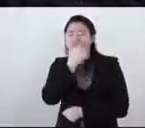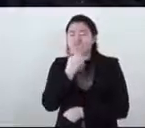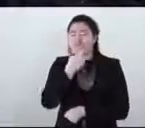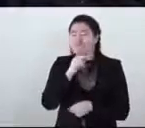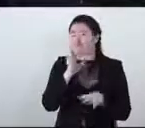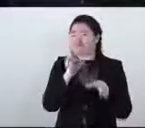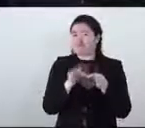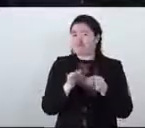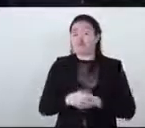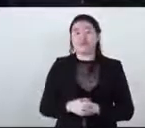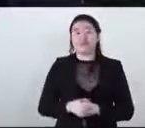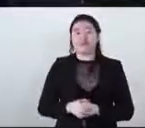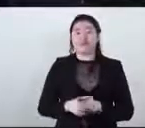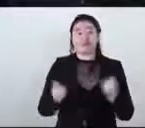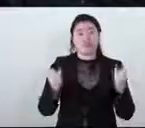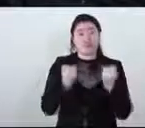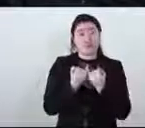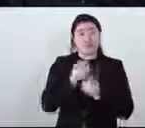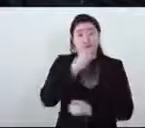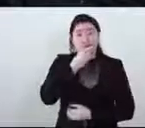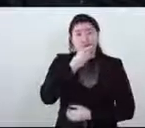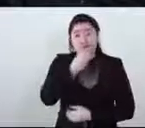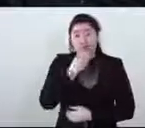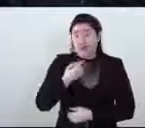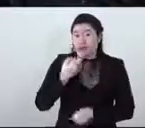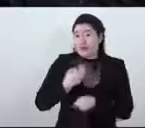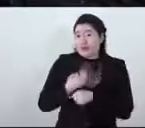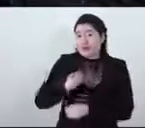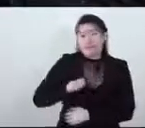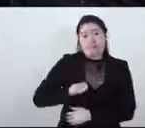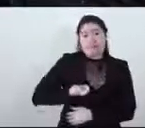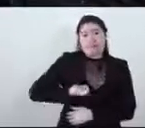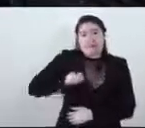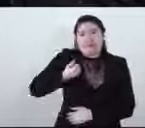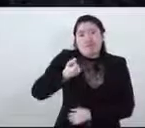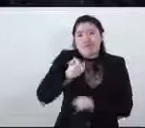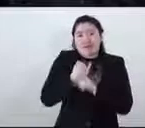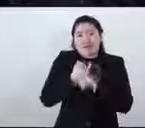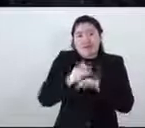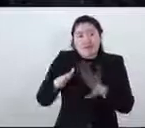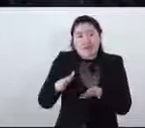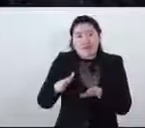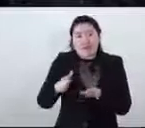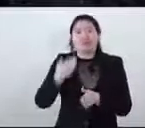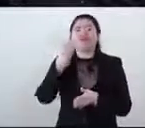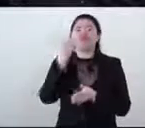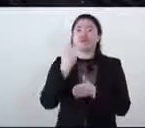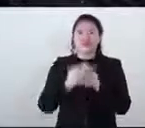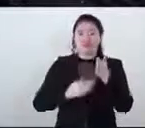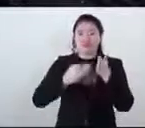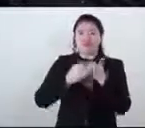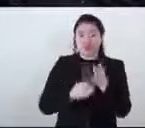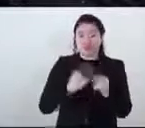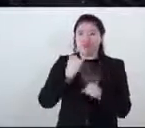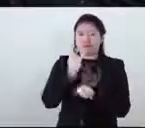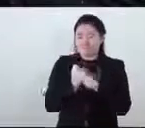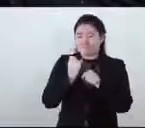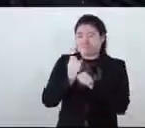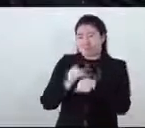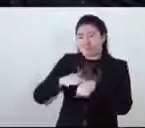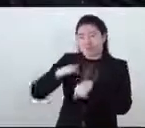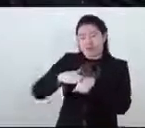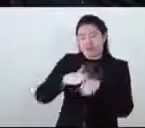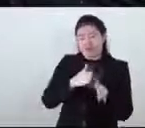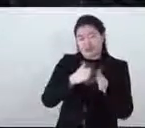Quiero insistir nuevamente que este es un primer dictamen, que falta todavía una segunda fase y